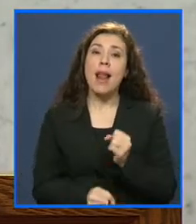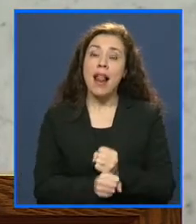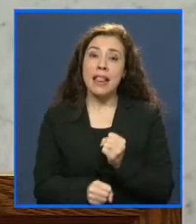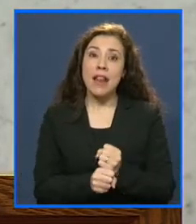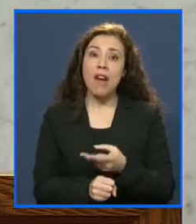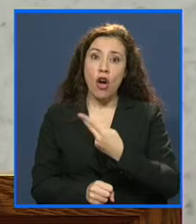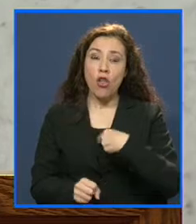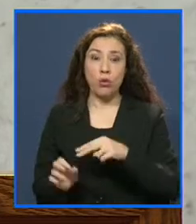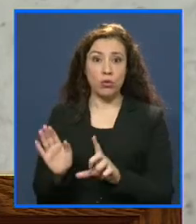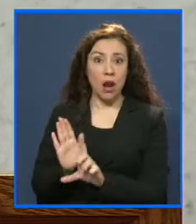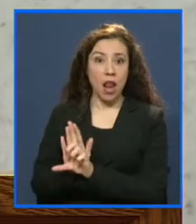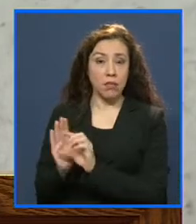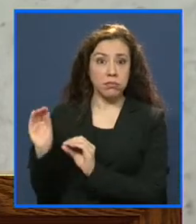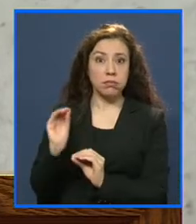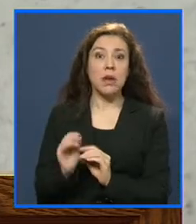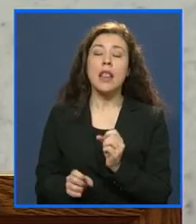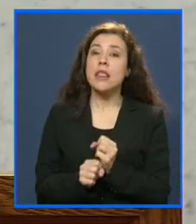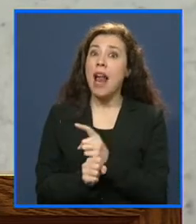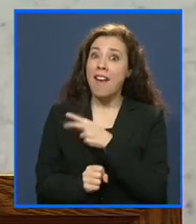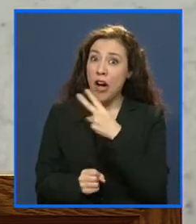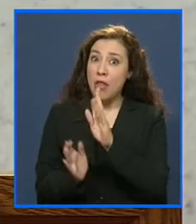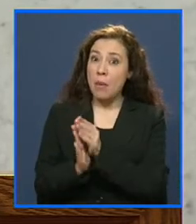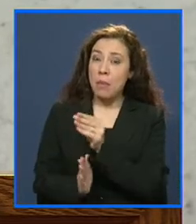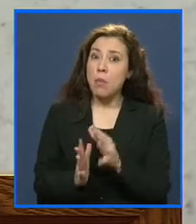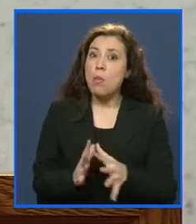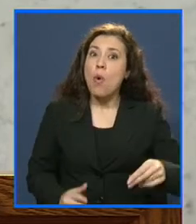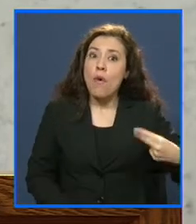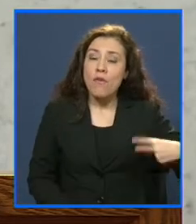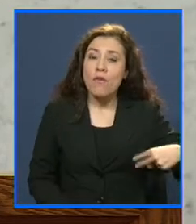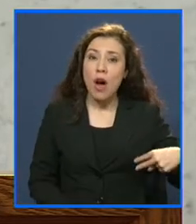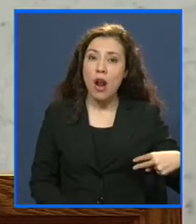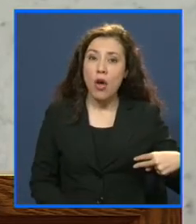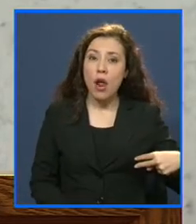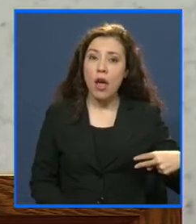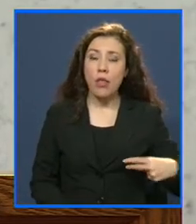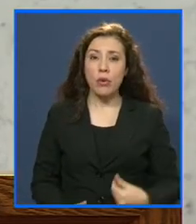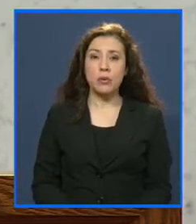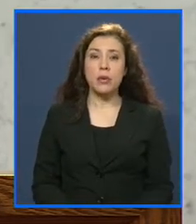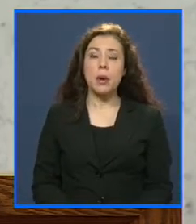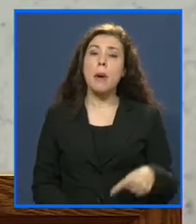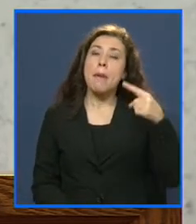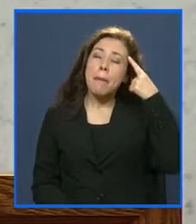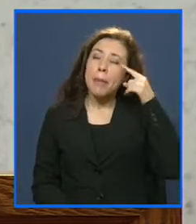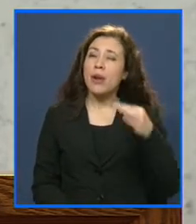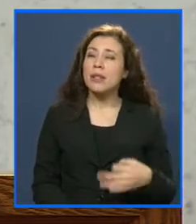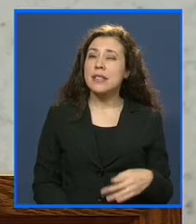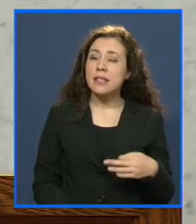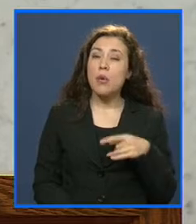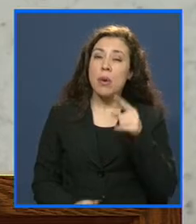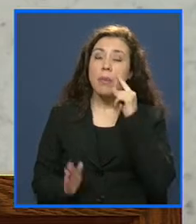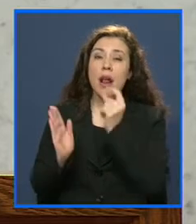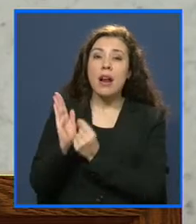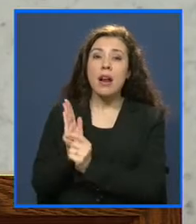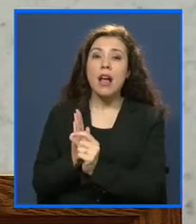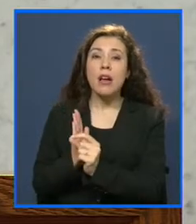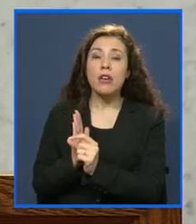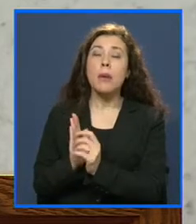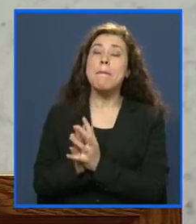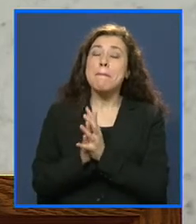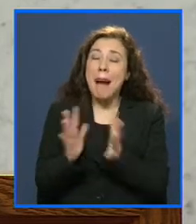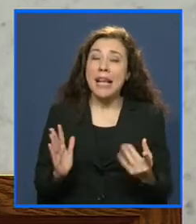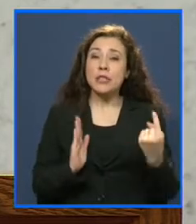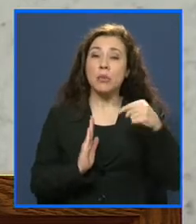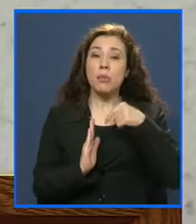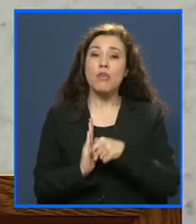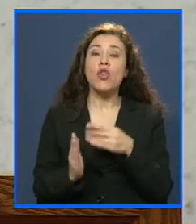su trabajo es inmensamente valorado pero seguramente es el reconocimiento será aún más profundo